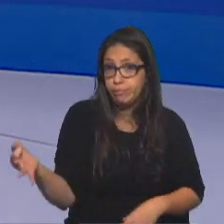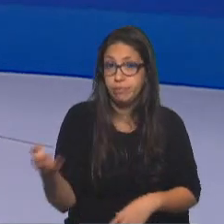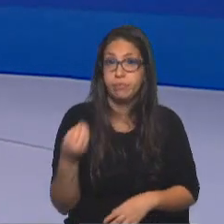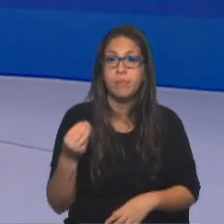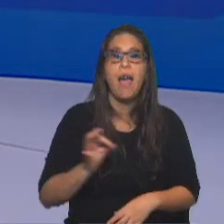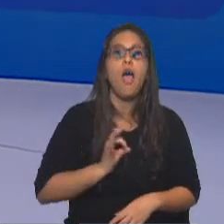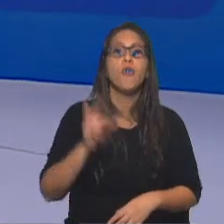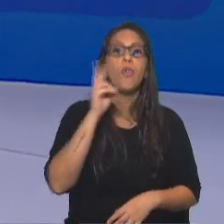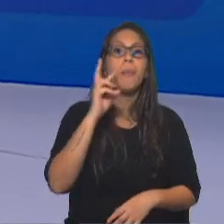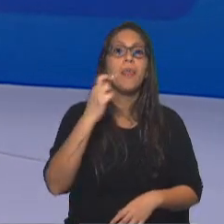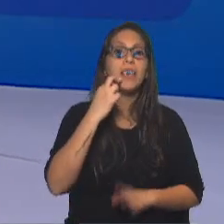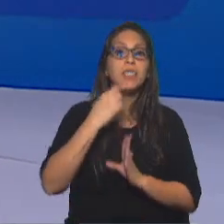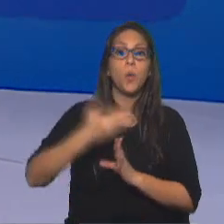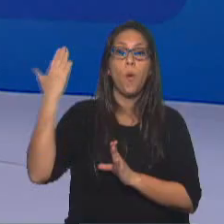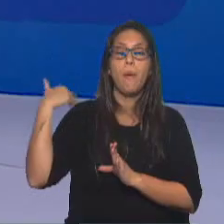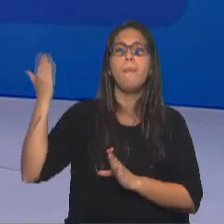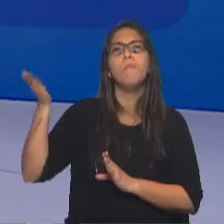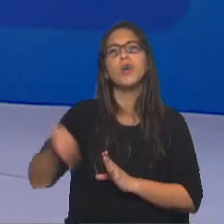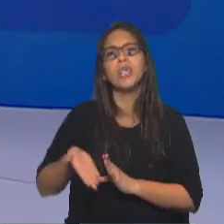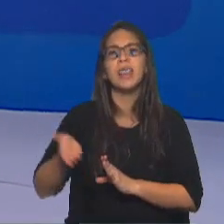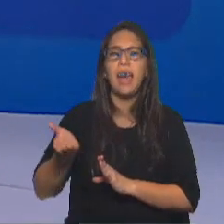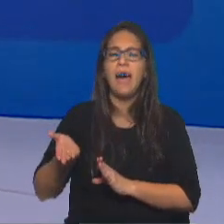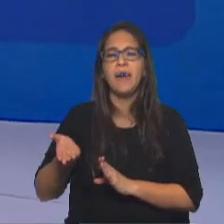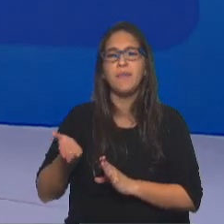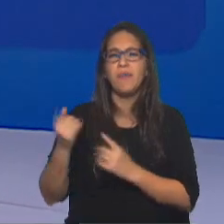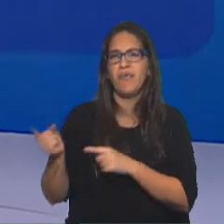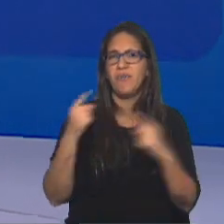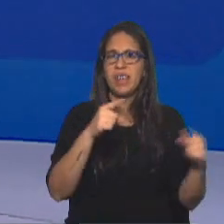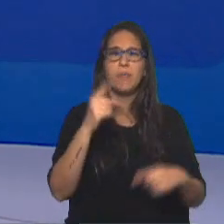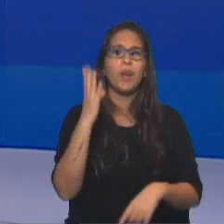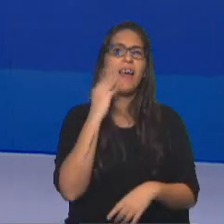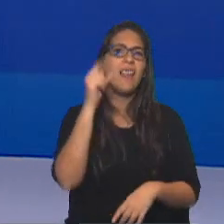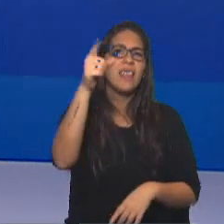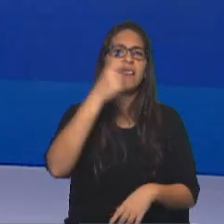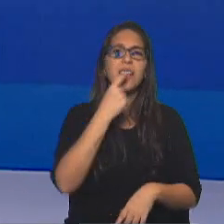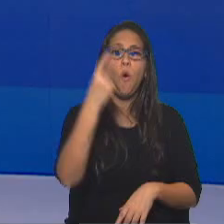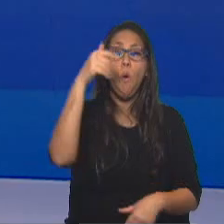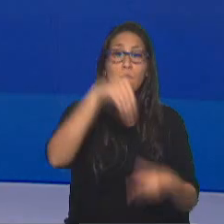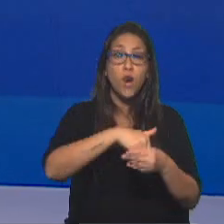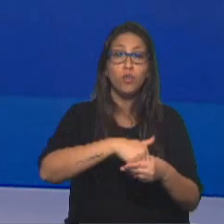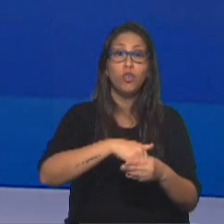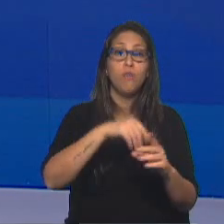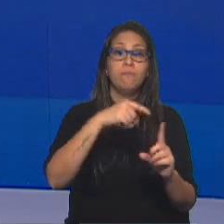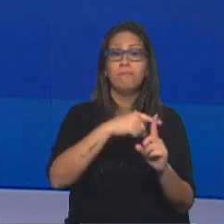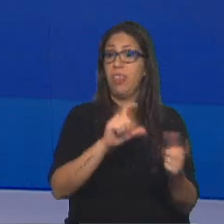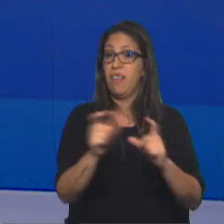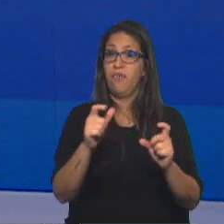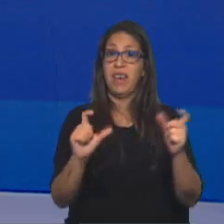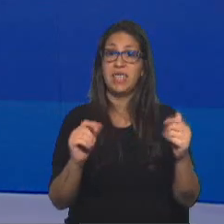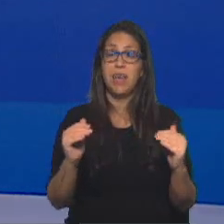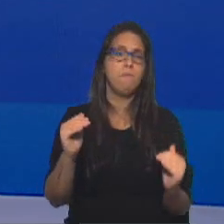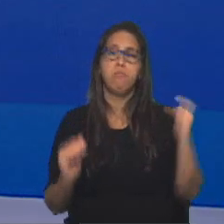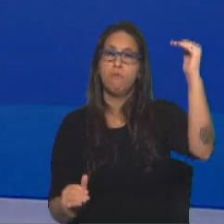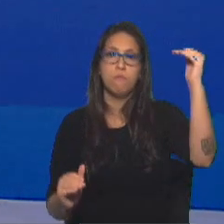el 2019, si bien en porcentajes no tanto, la particularidad que tiene el Reino Unido es que quien saca un voto más gana la circunscripción. En